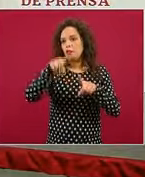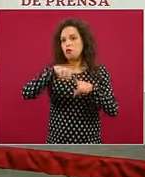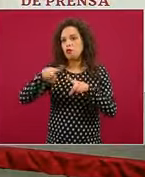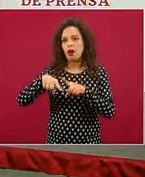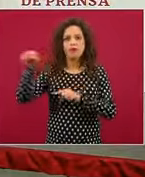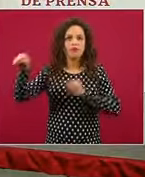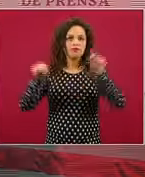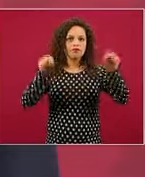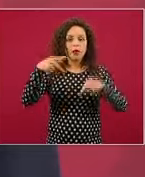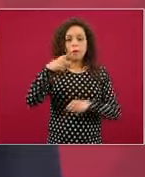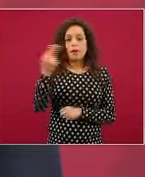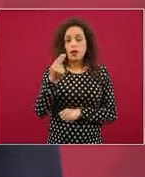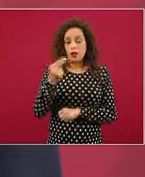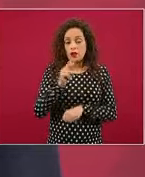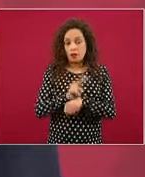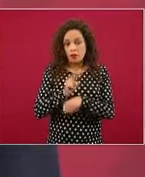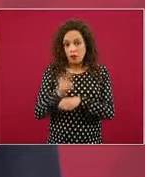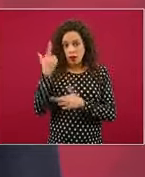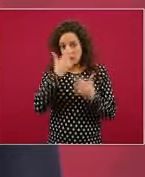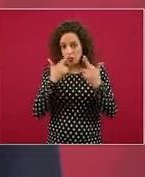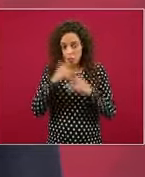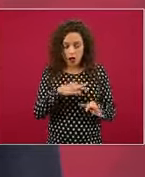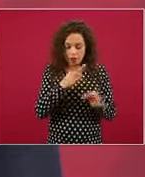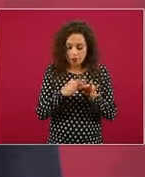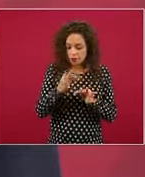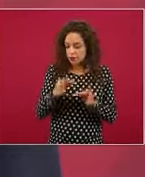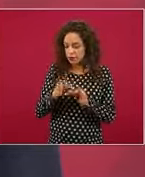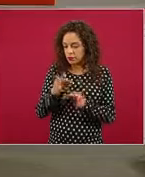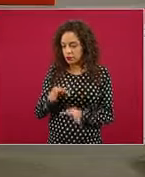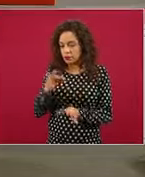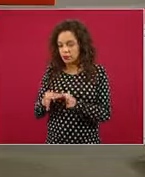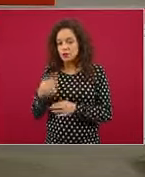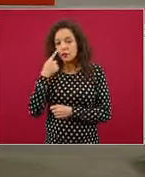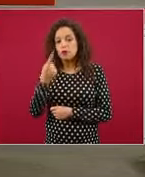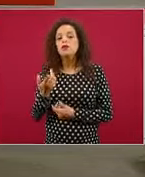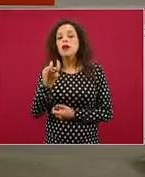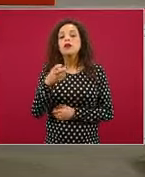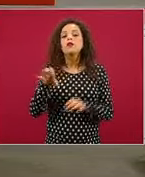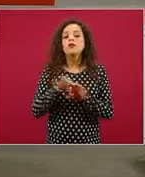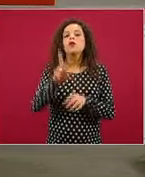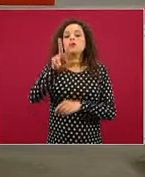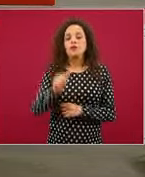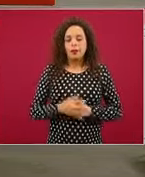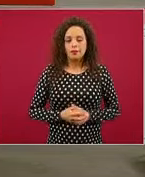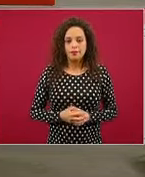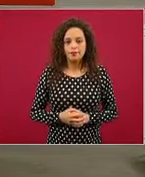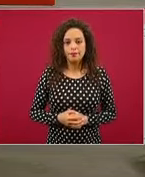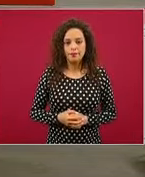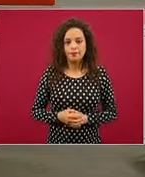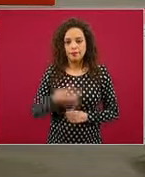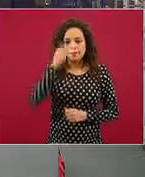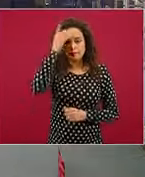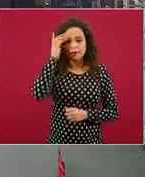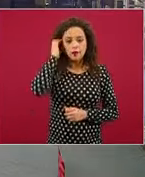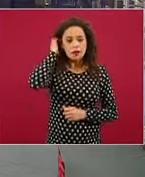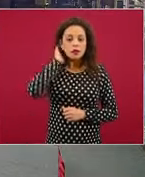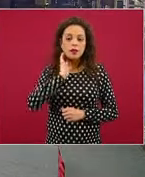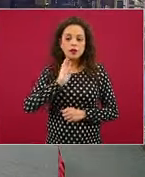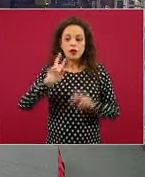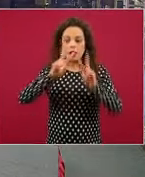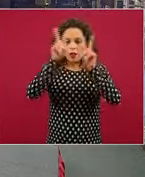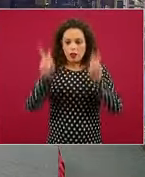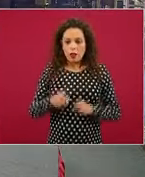habrá que dar un seguimiento muy puntual para ver cuál es la evolución del mismo. En el tema de las reinfecciones, comentar que